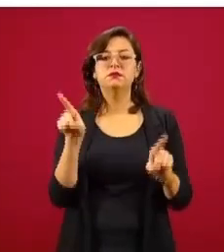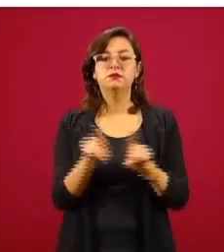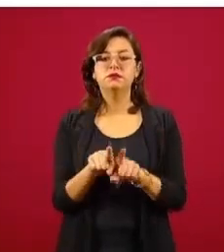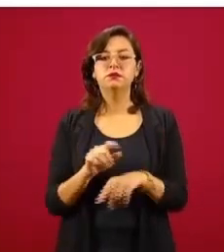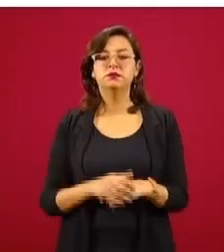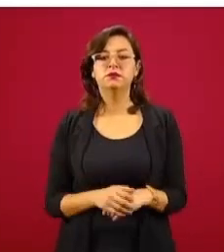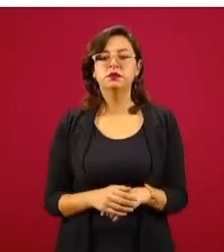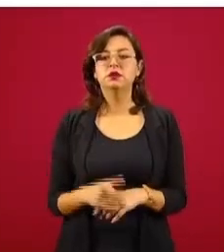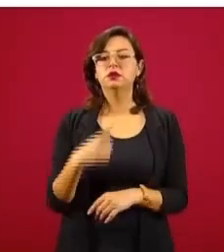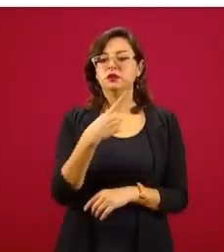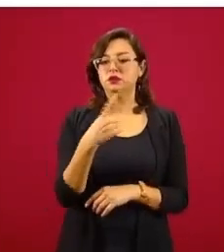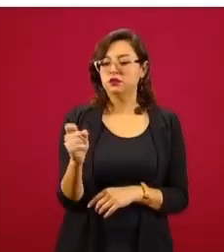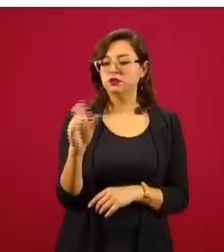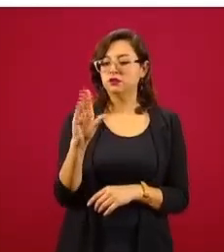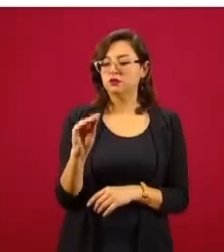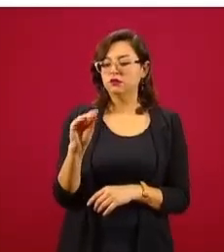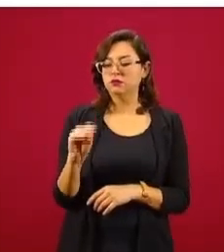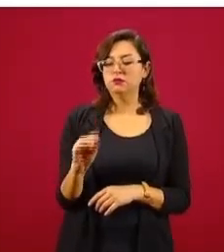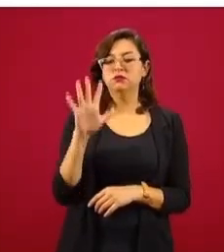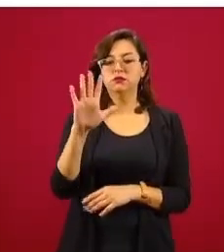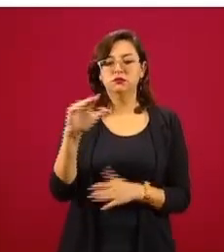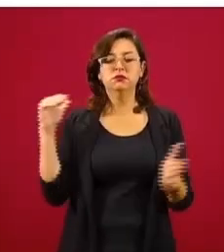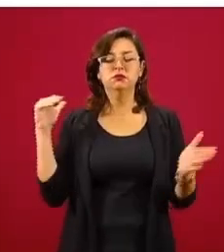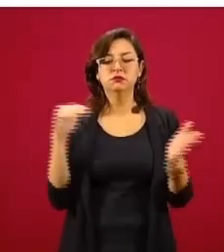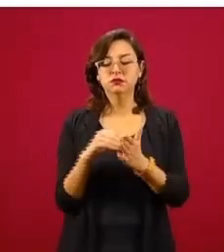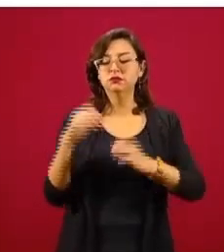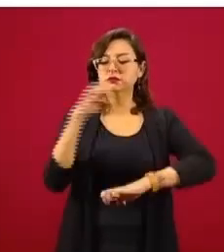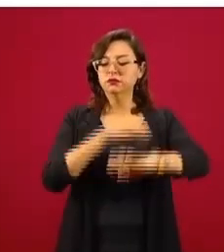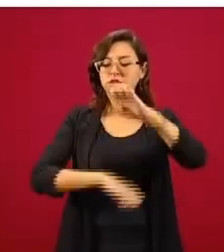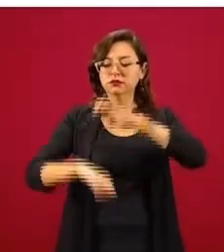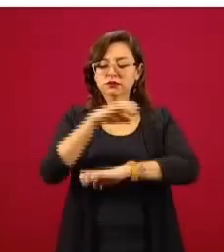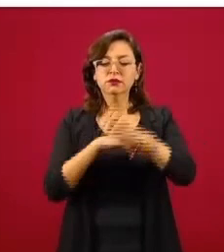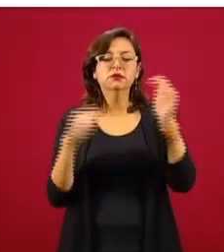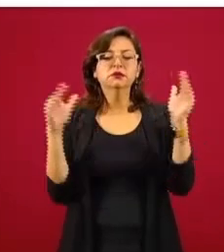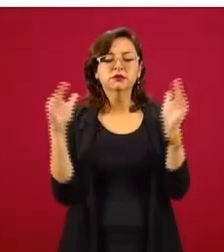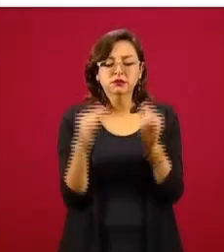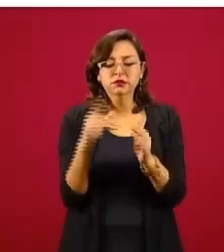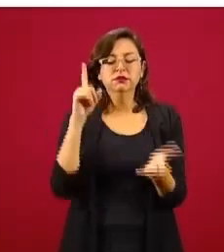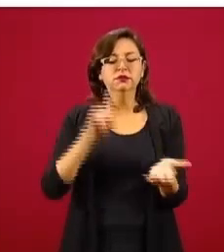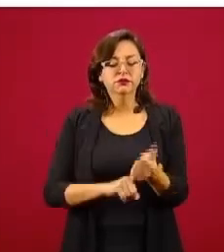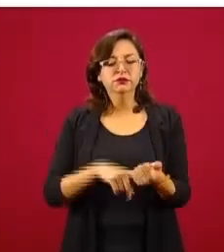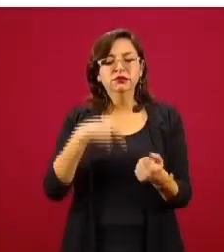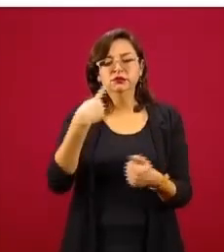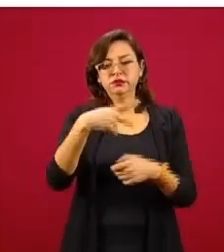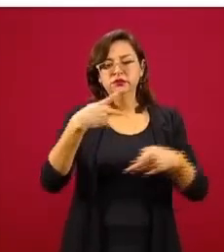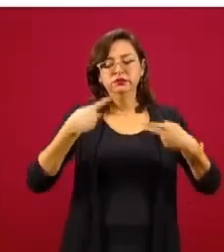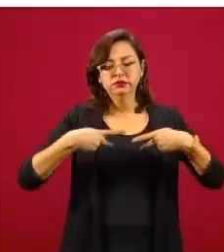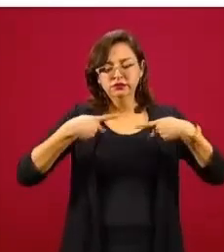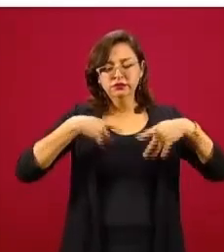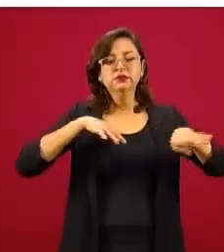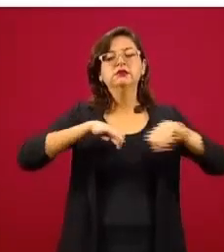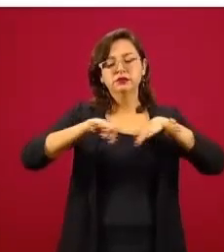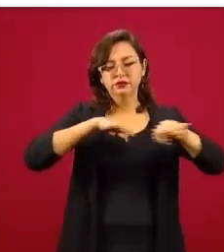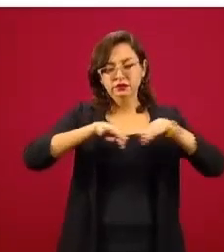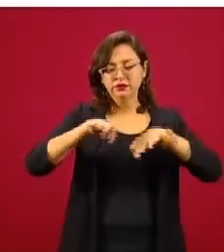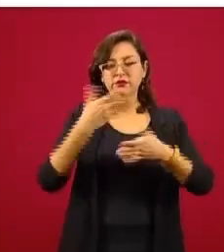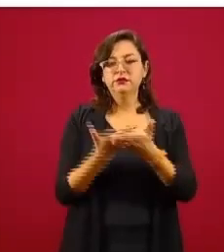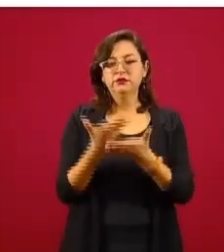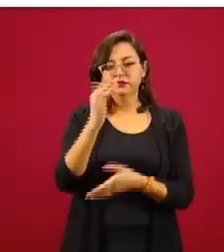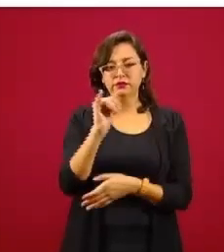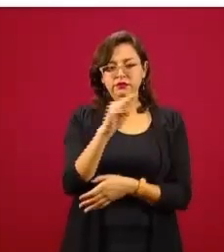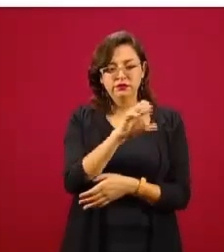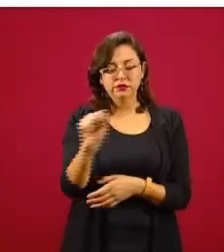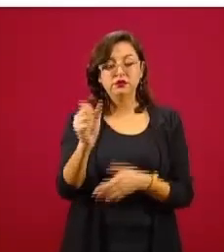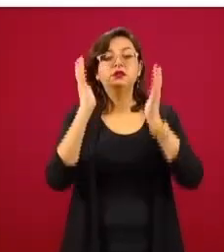195 mil pequeñas empresas que tienen trabajadores en el seguro social ya recibieron